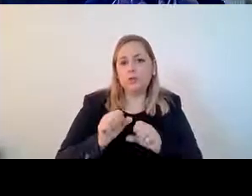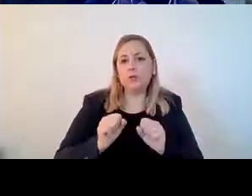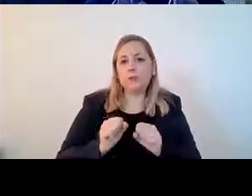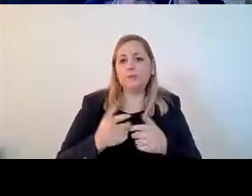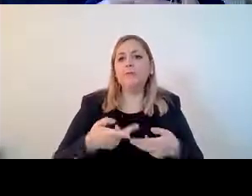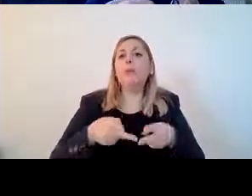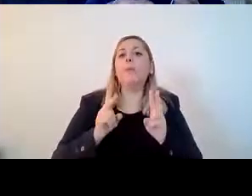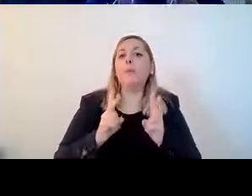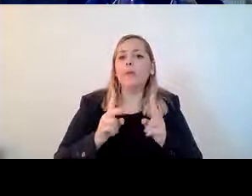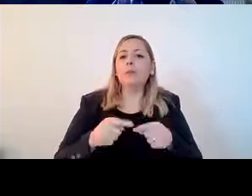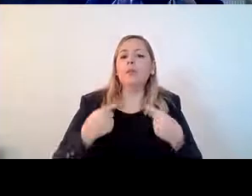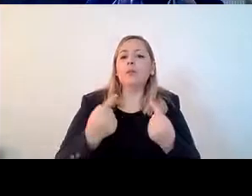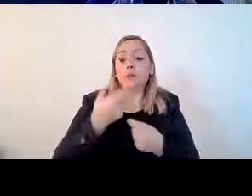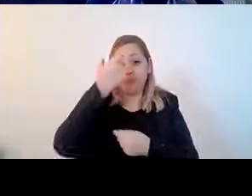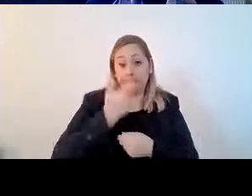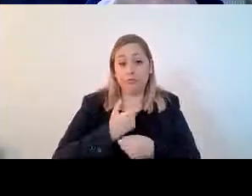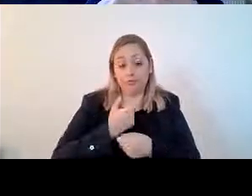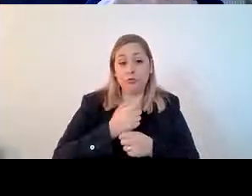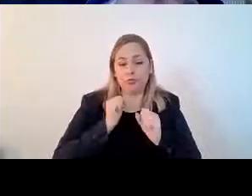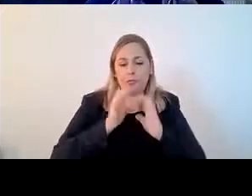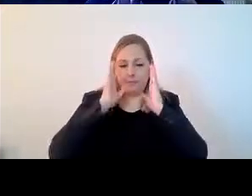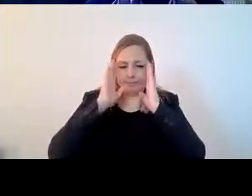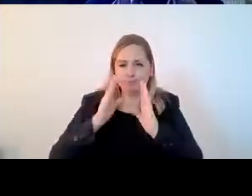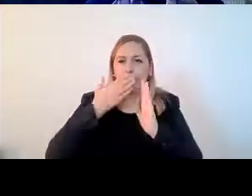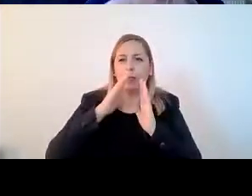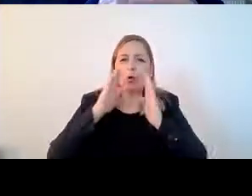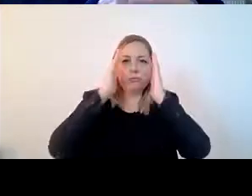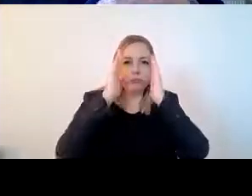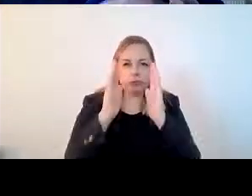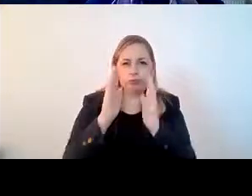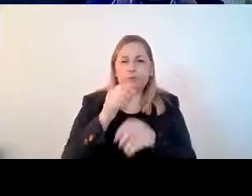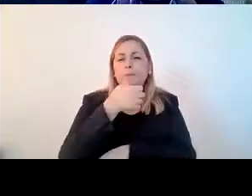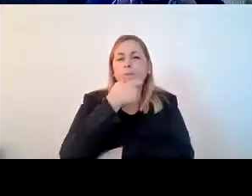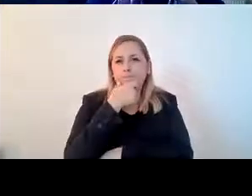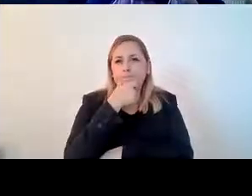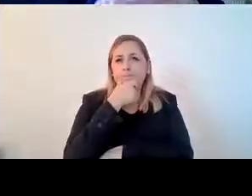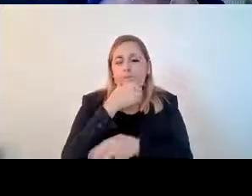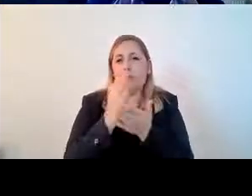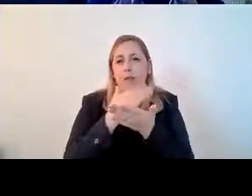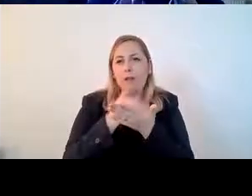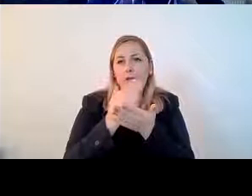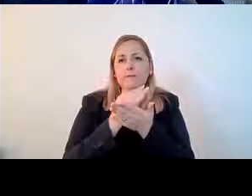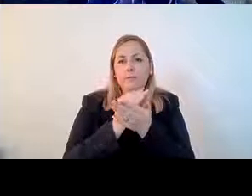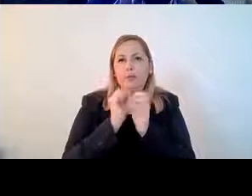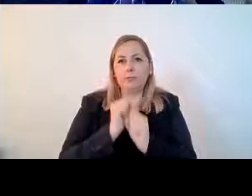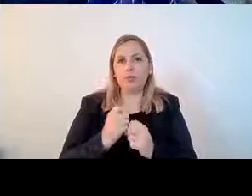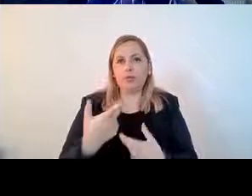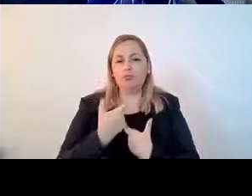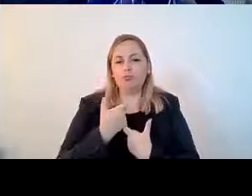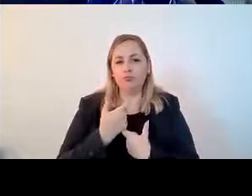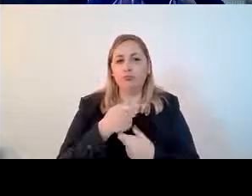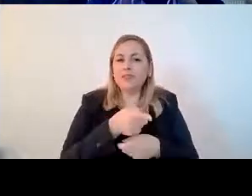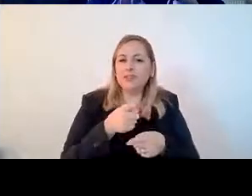a permitirnos que el sujeto atienda mejor, se concentre más, planifica y se controla. Eso es en